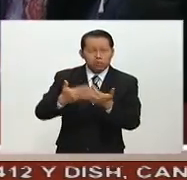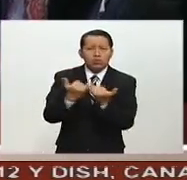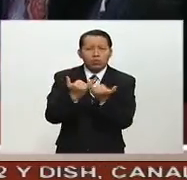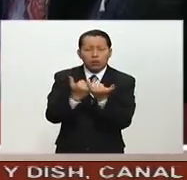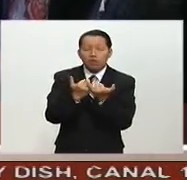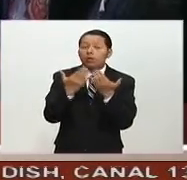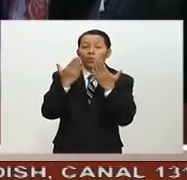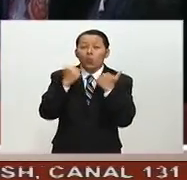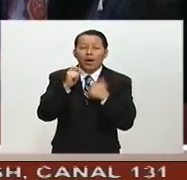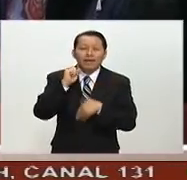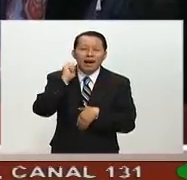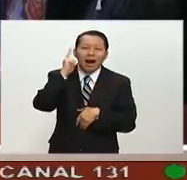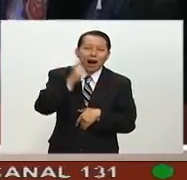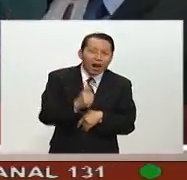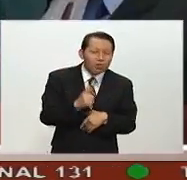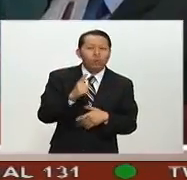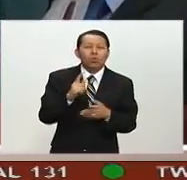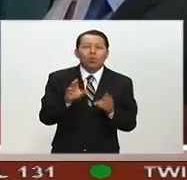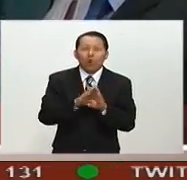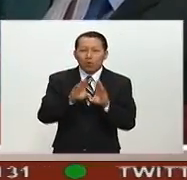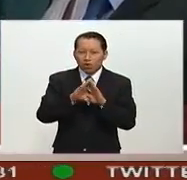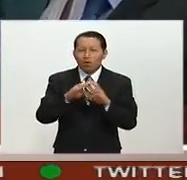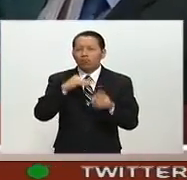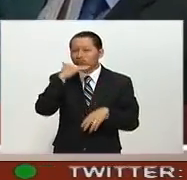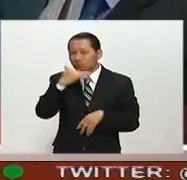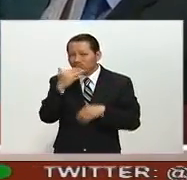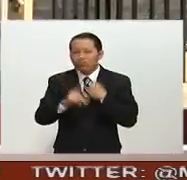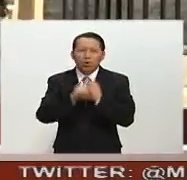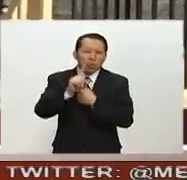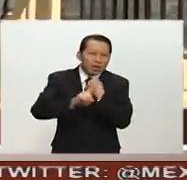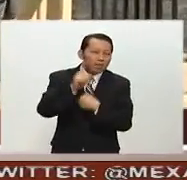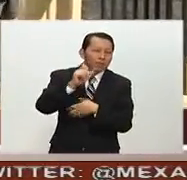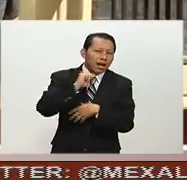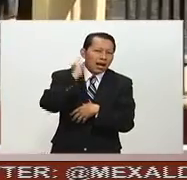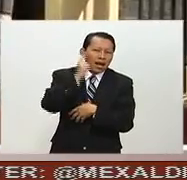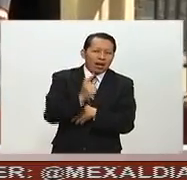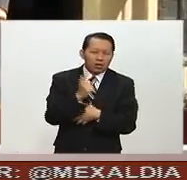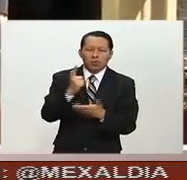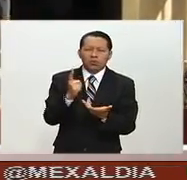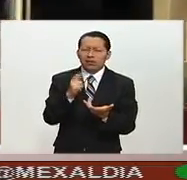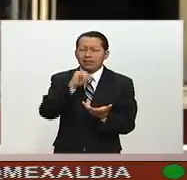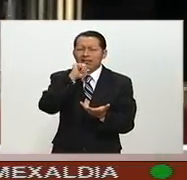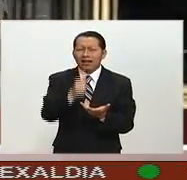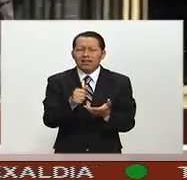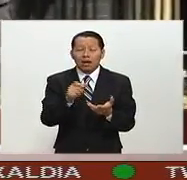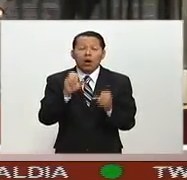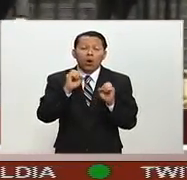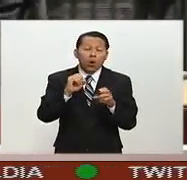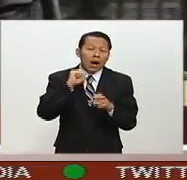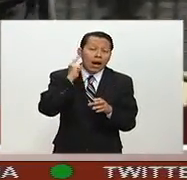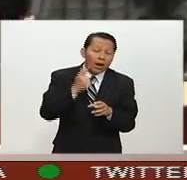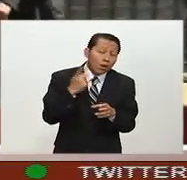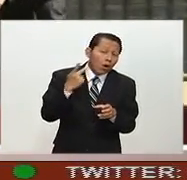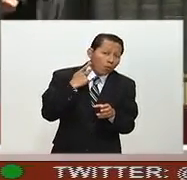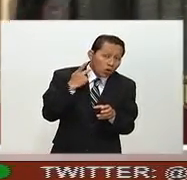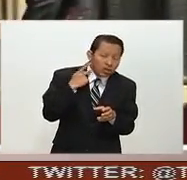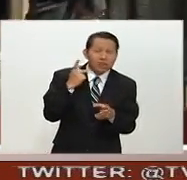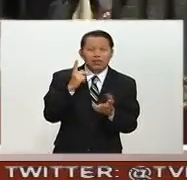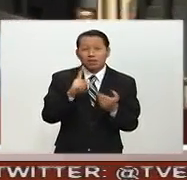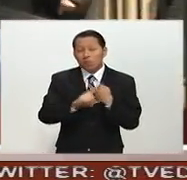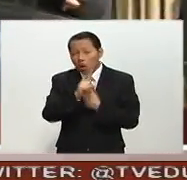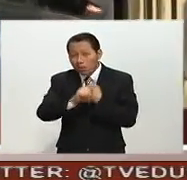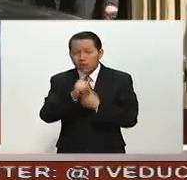señalada o imputada en ningún tipo de escándalo, ya no digamos de corrupción, sino de alguna decisión política polémica, y